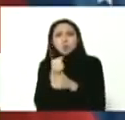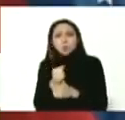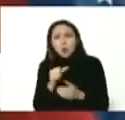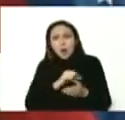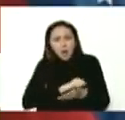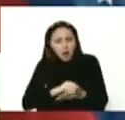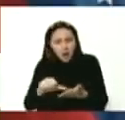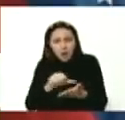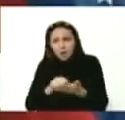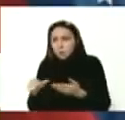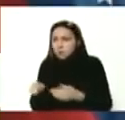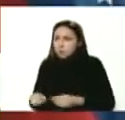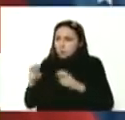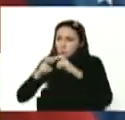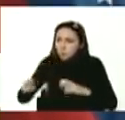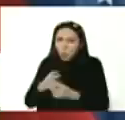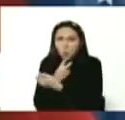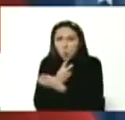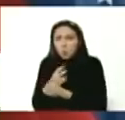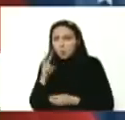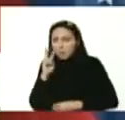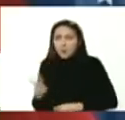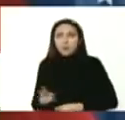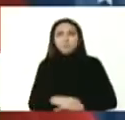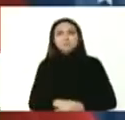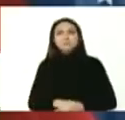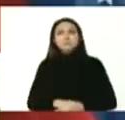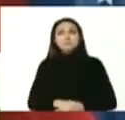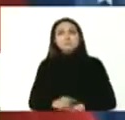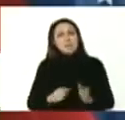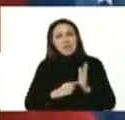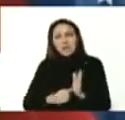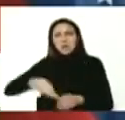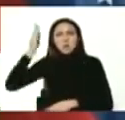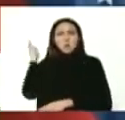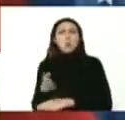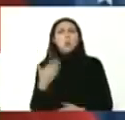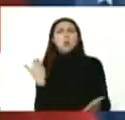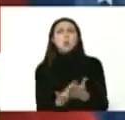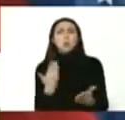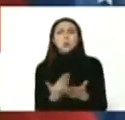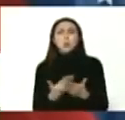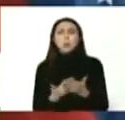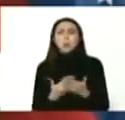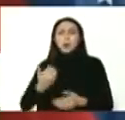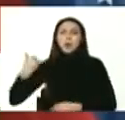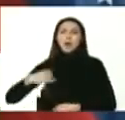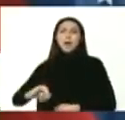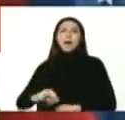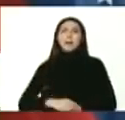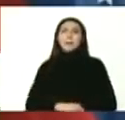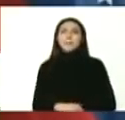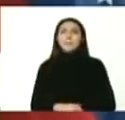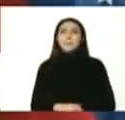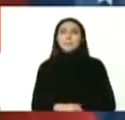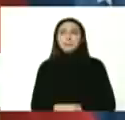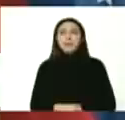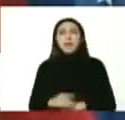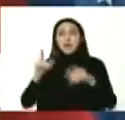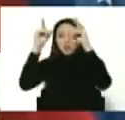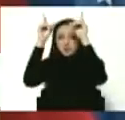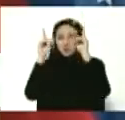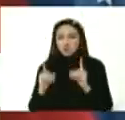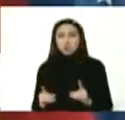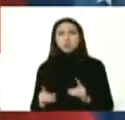apelación presentada se detallan todos los elementos de convicción que sustentan la acusación y que nos llevan a considerar que la decisión del